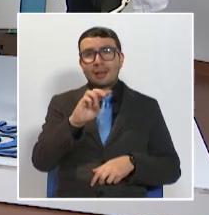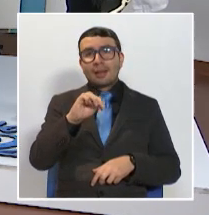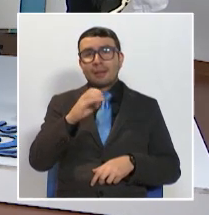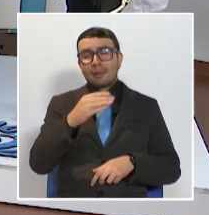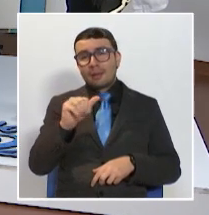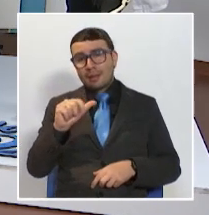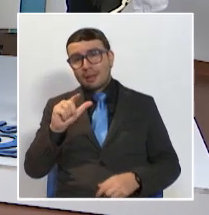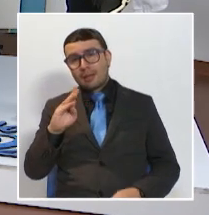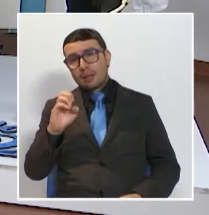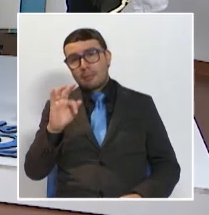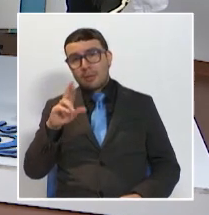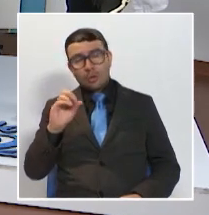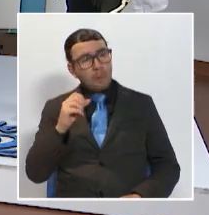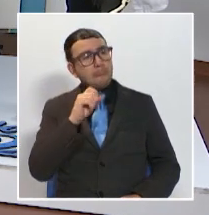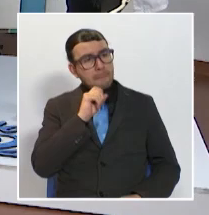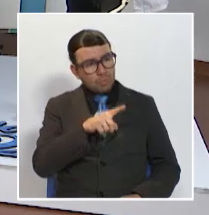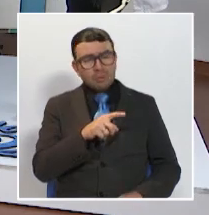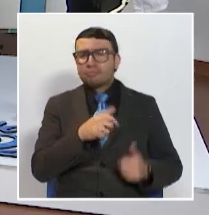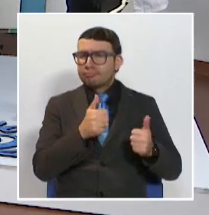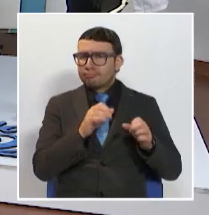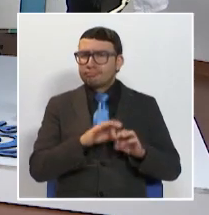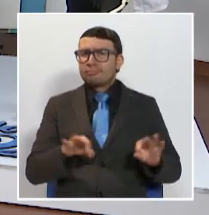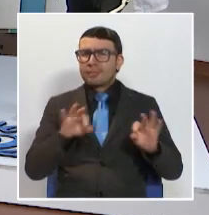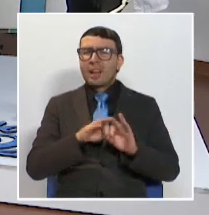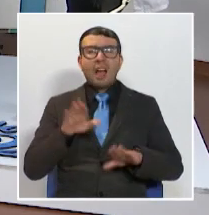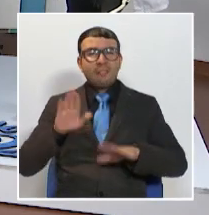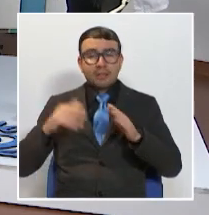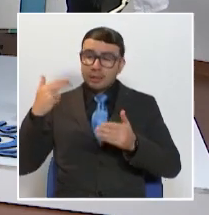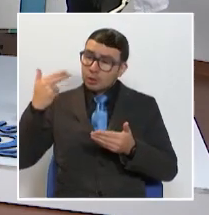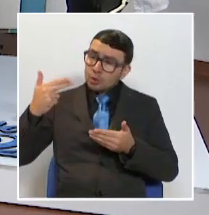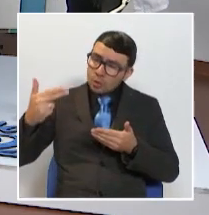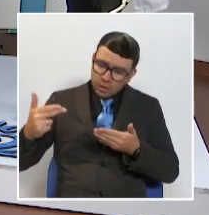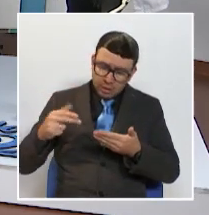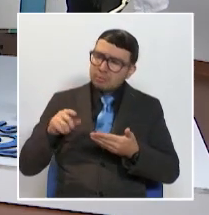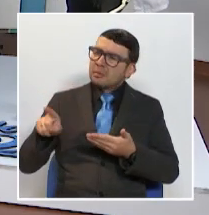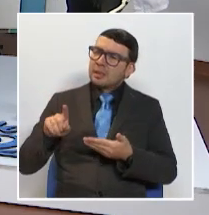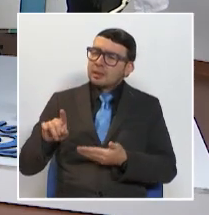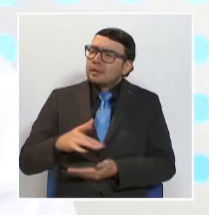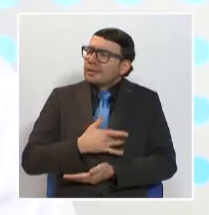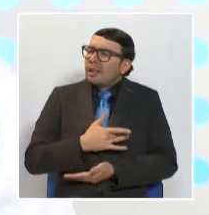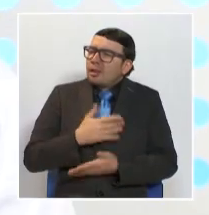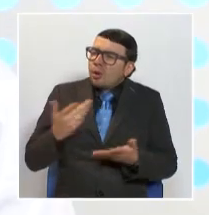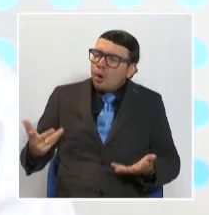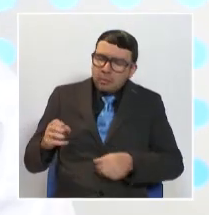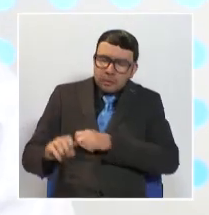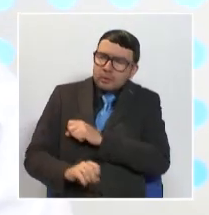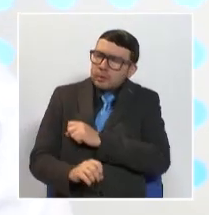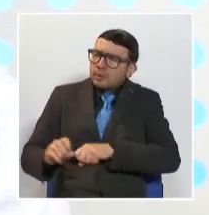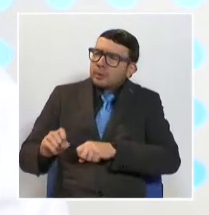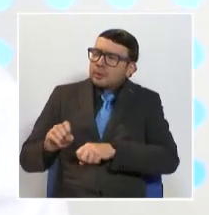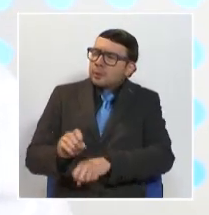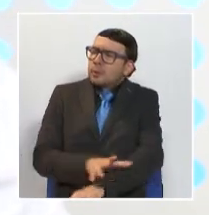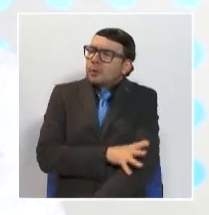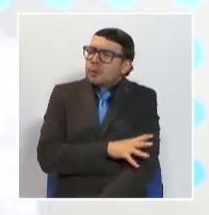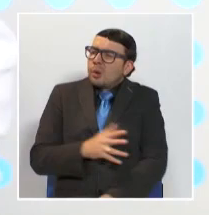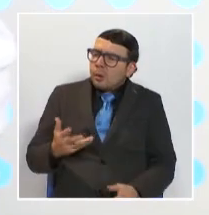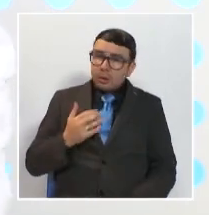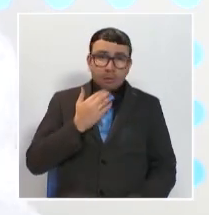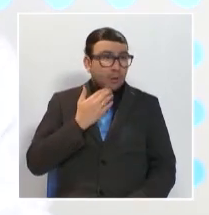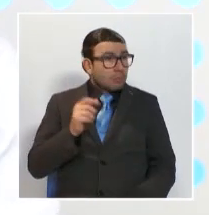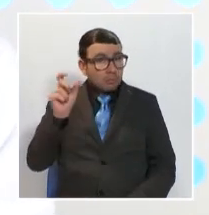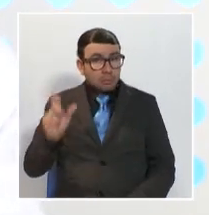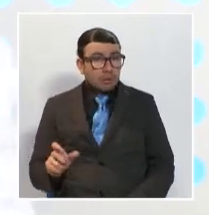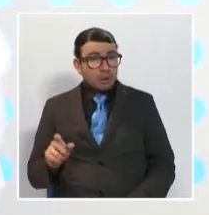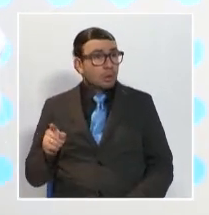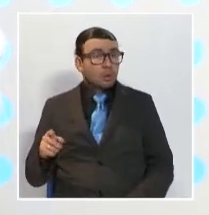que a veces se le presta tan poca importancia en la historia clínica a los estados emocionales. Digamos que sí, que Andrés Felipe no tiene que ir a